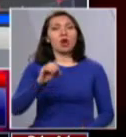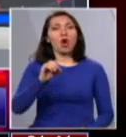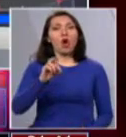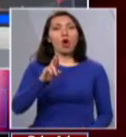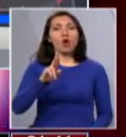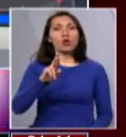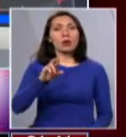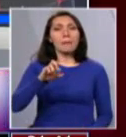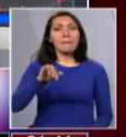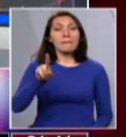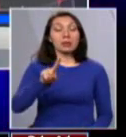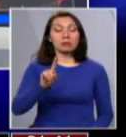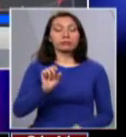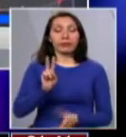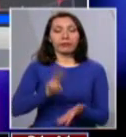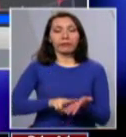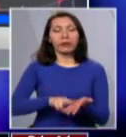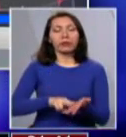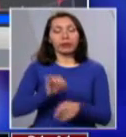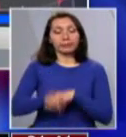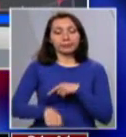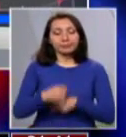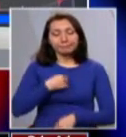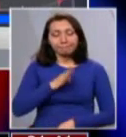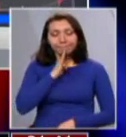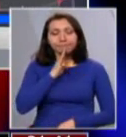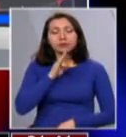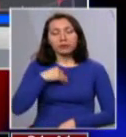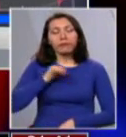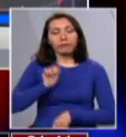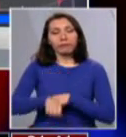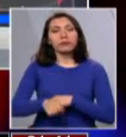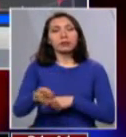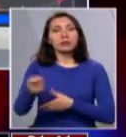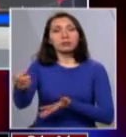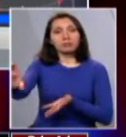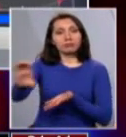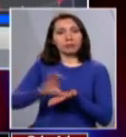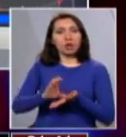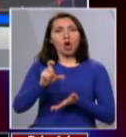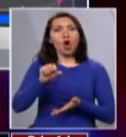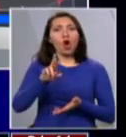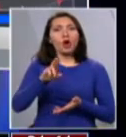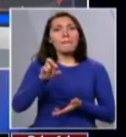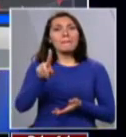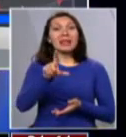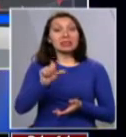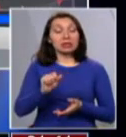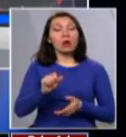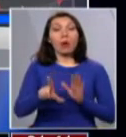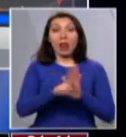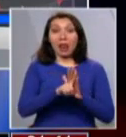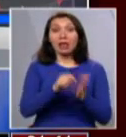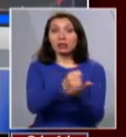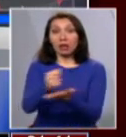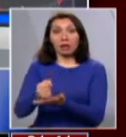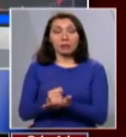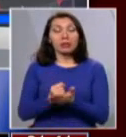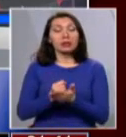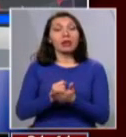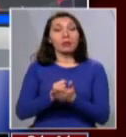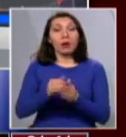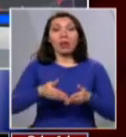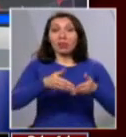reconoció ya haber recibido dinero de parte de corpesca el momento en que no sólo se tramitaba la ley de pesca también él presentó algunas indicaciones